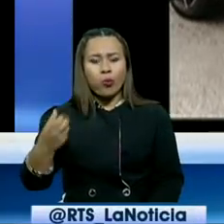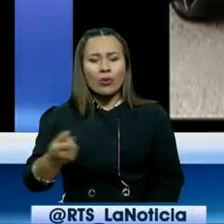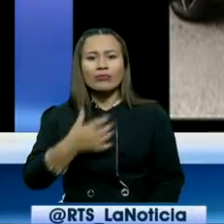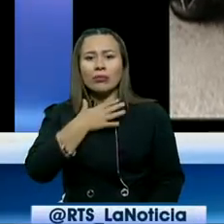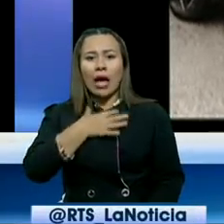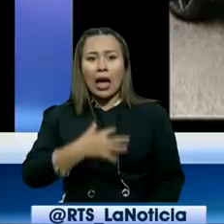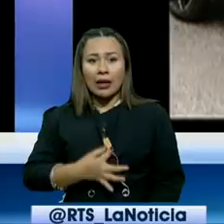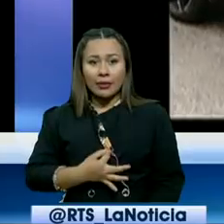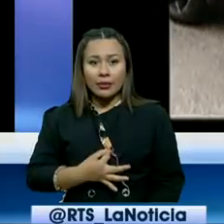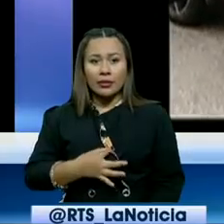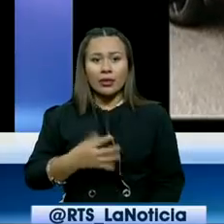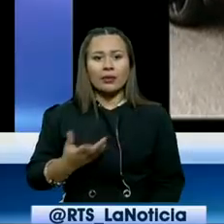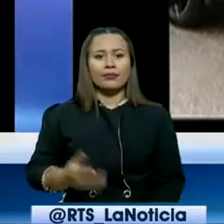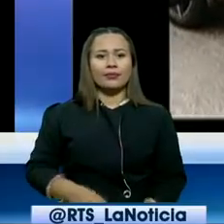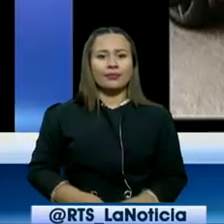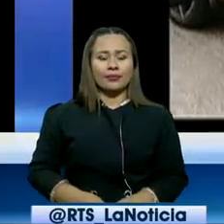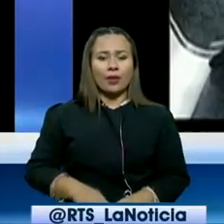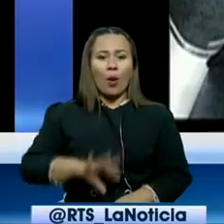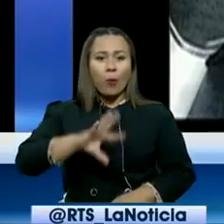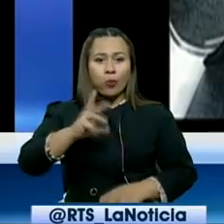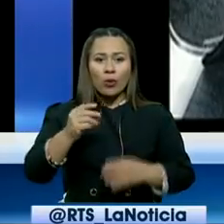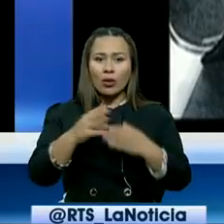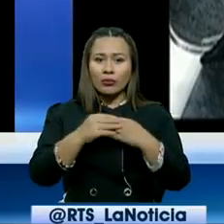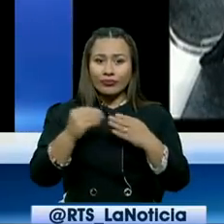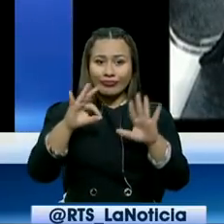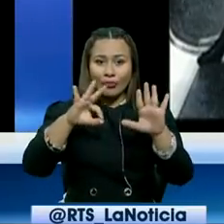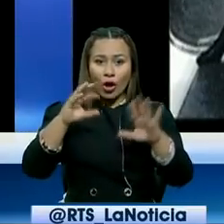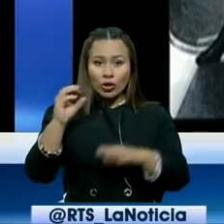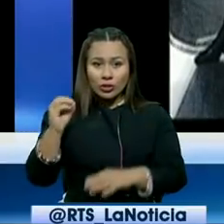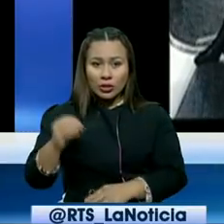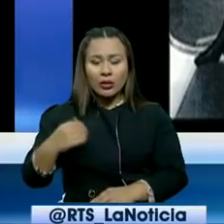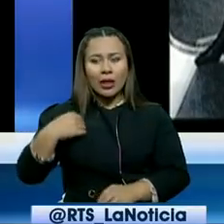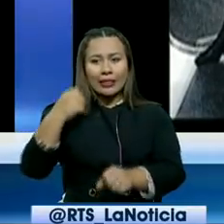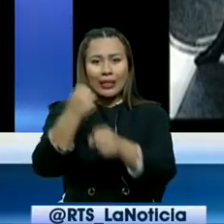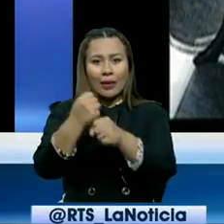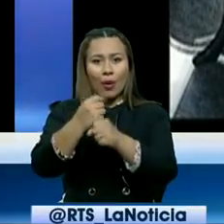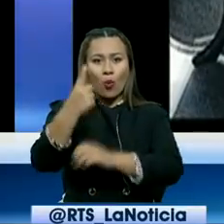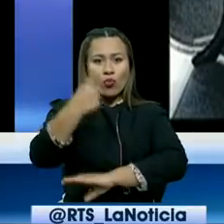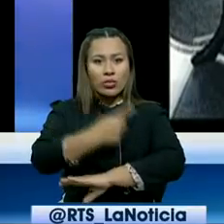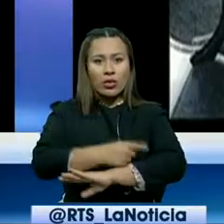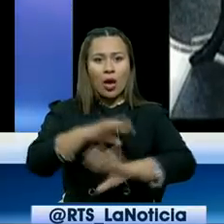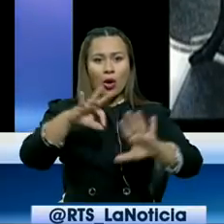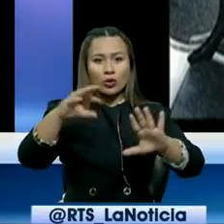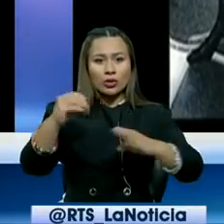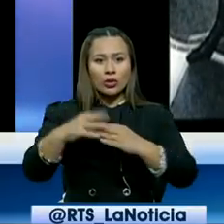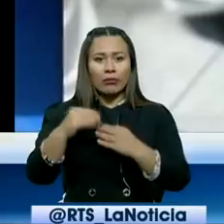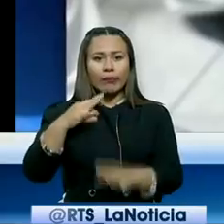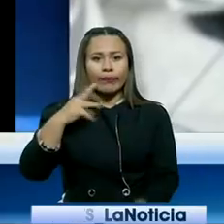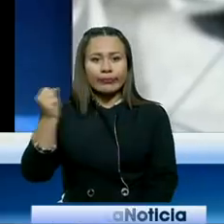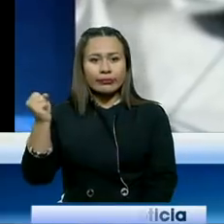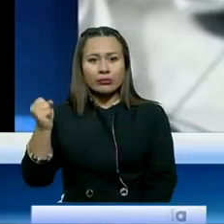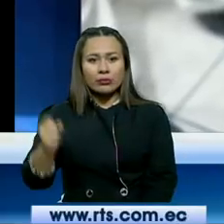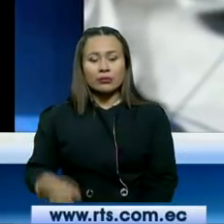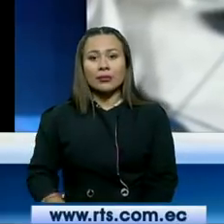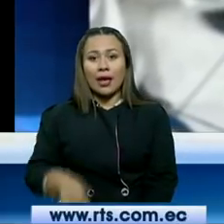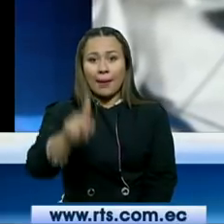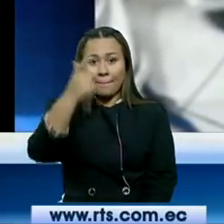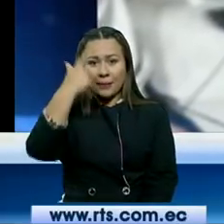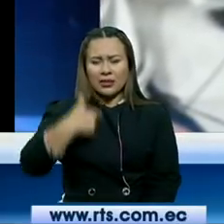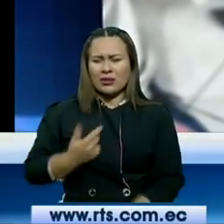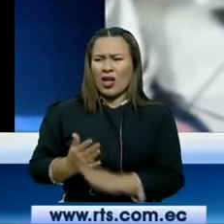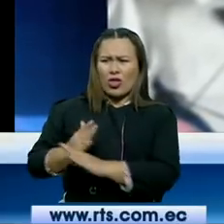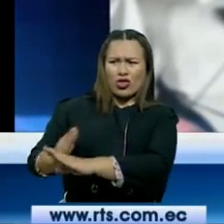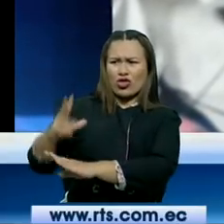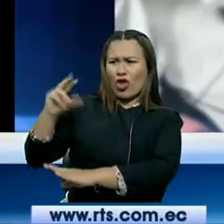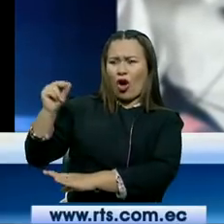oro, le sustraen $80, producto de todo el día de trabajo del señor afectado. El chofer puso